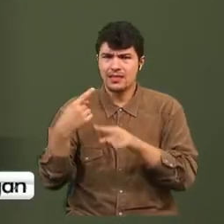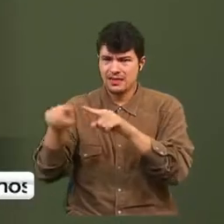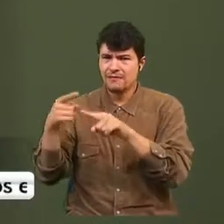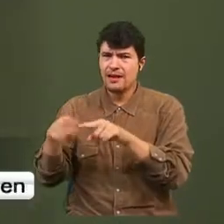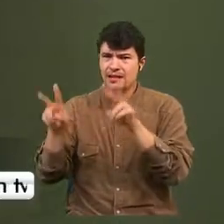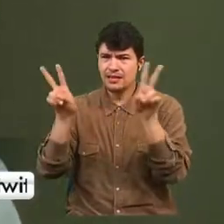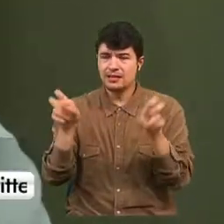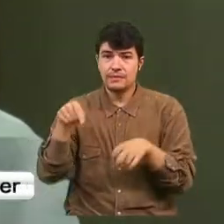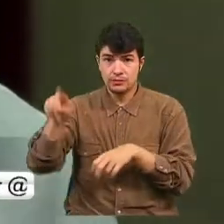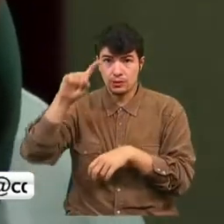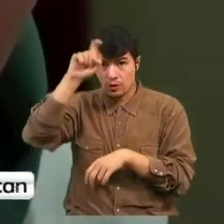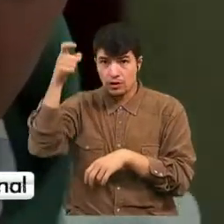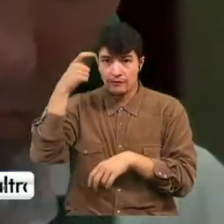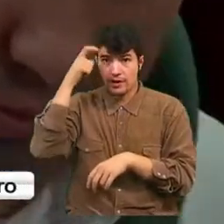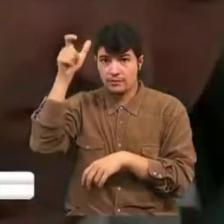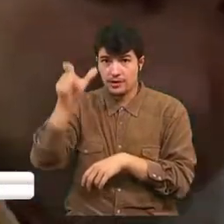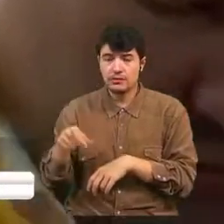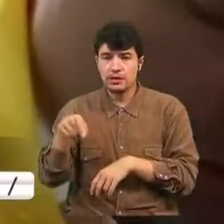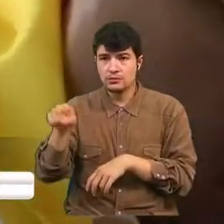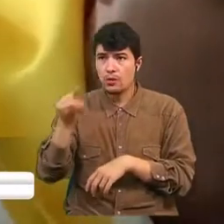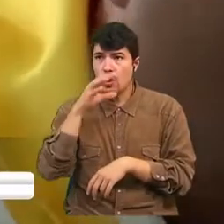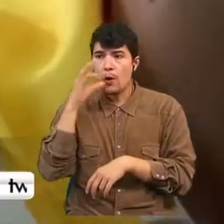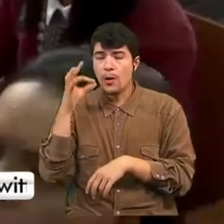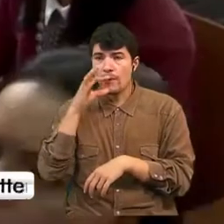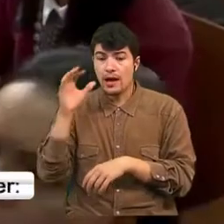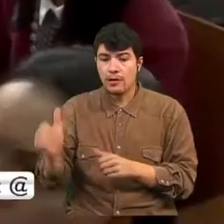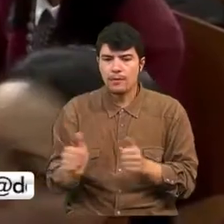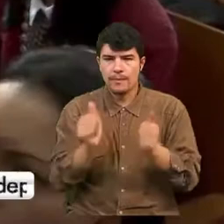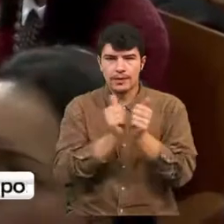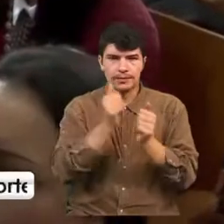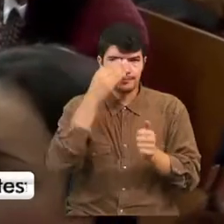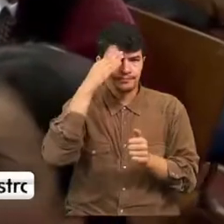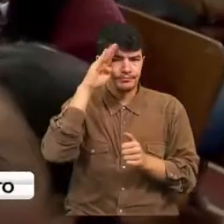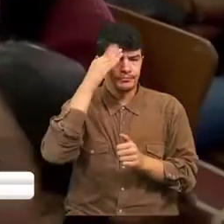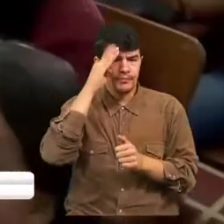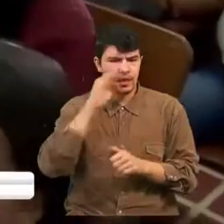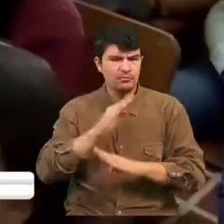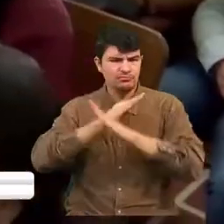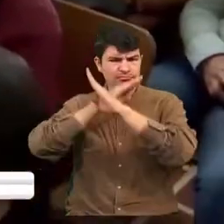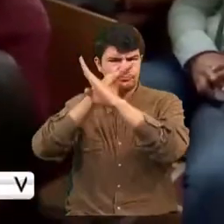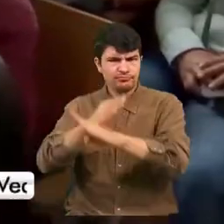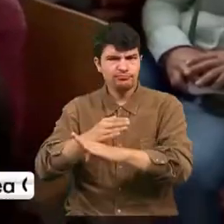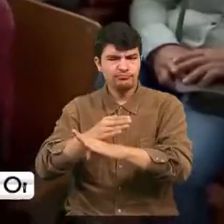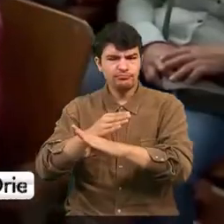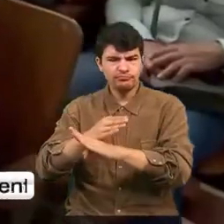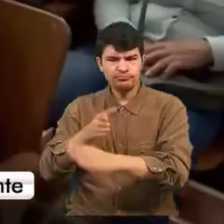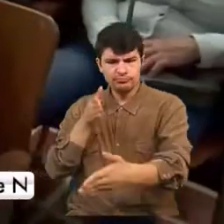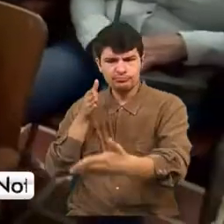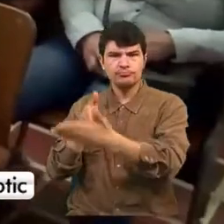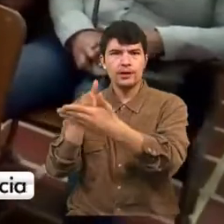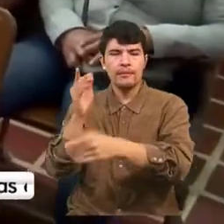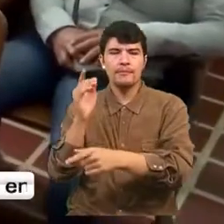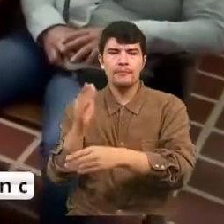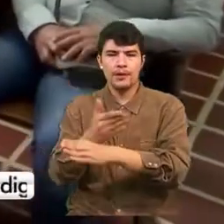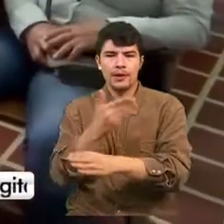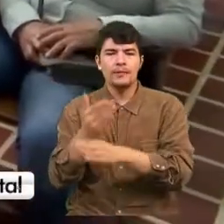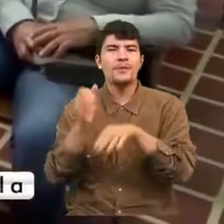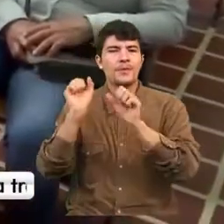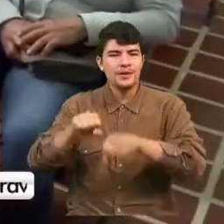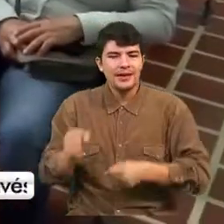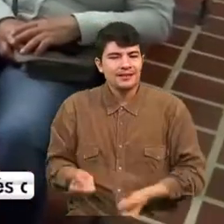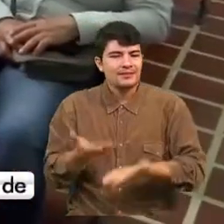temas, el gobernador de Santander afirmó que junto con las autoridades combatirá estos problemas para brindarles seguridad